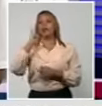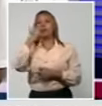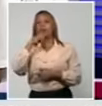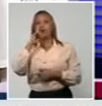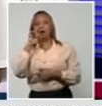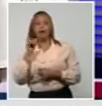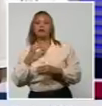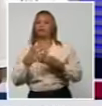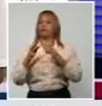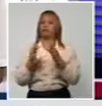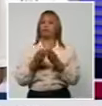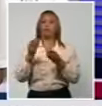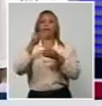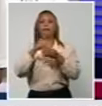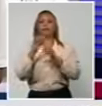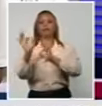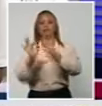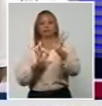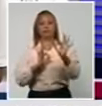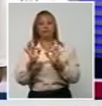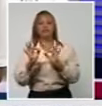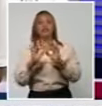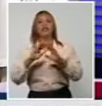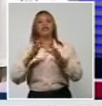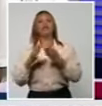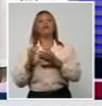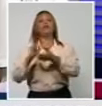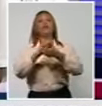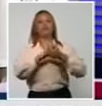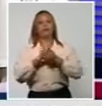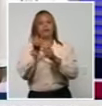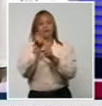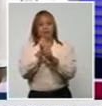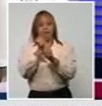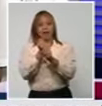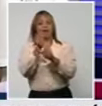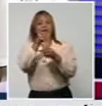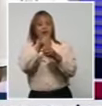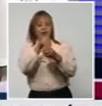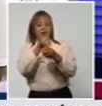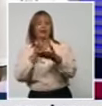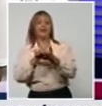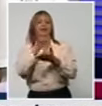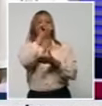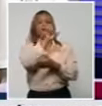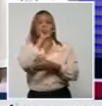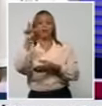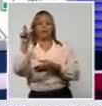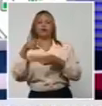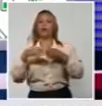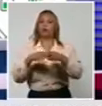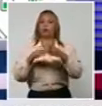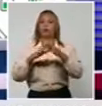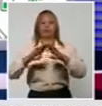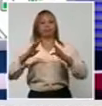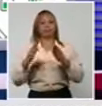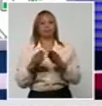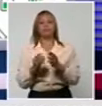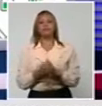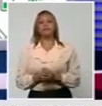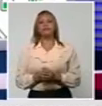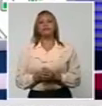tipo de seguridad y protección, o sea, todos los compañeros que trabajan dentro de las instalaciones aeroportuarias y en los puertos también del país. En el caso de las cargas